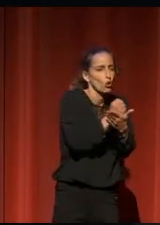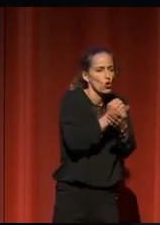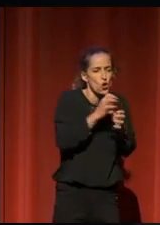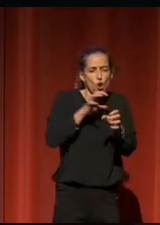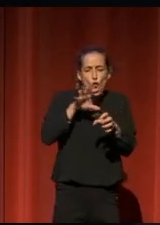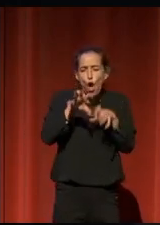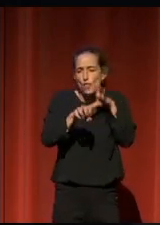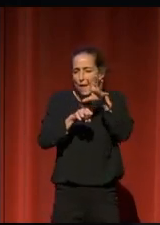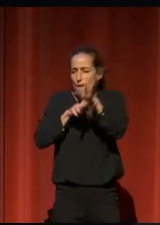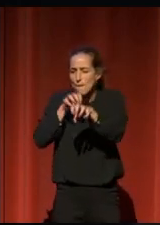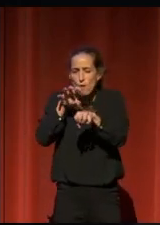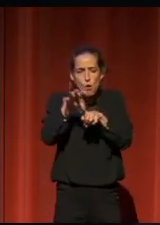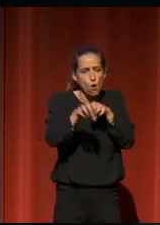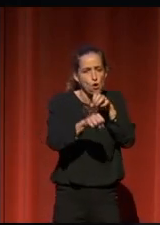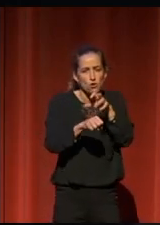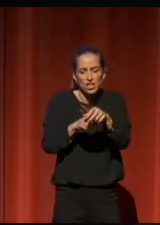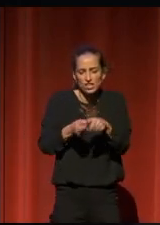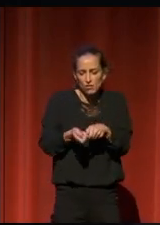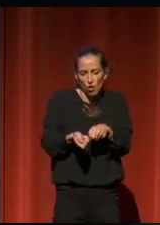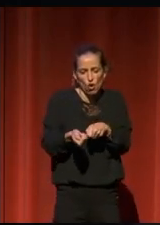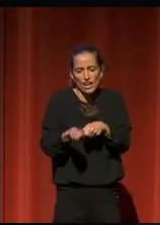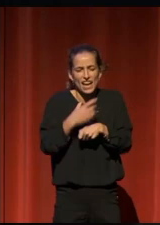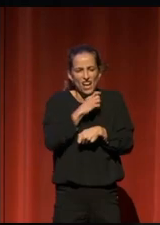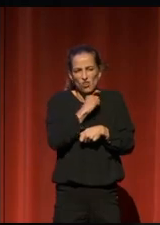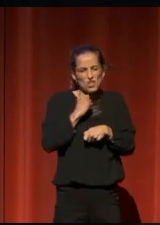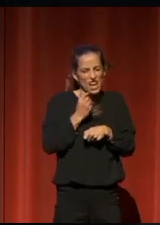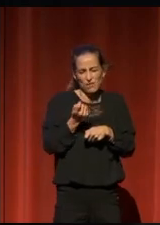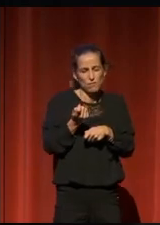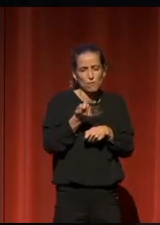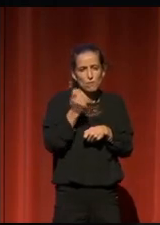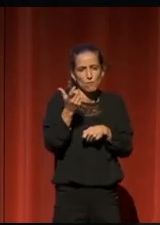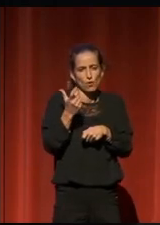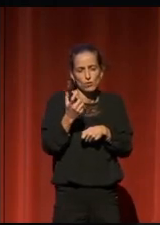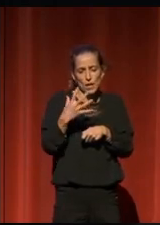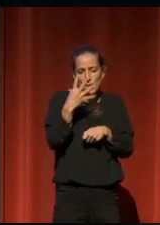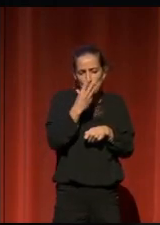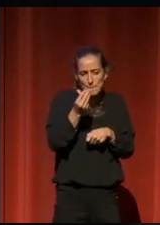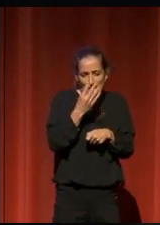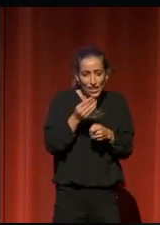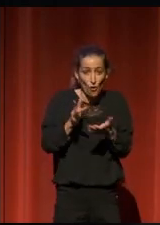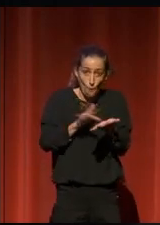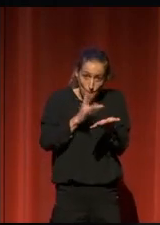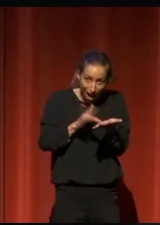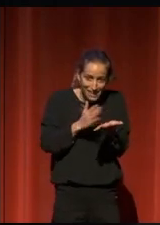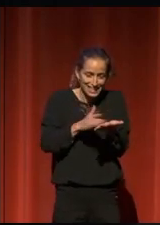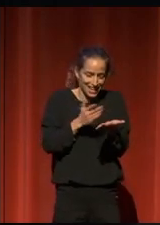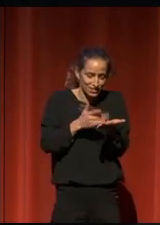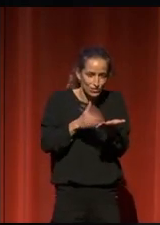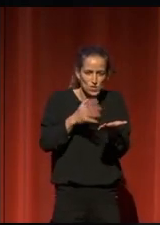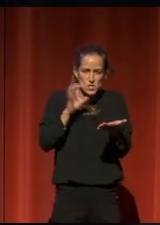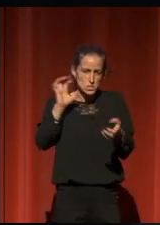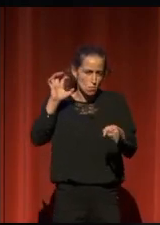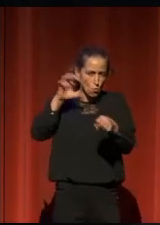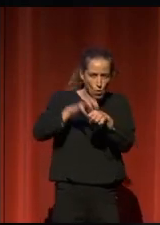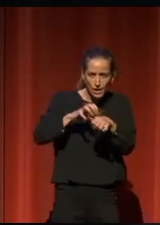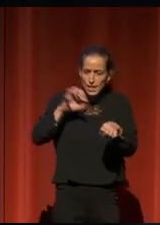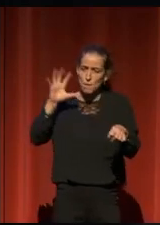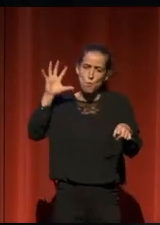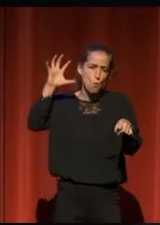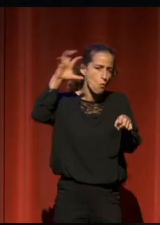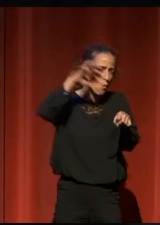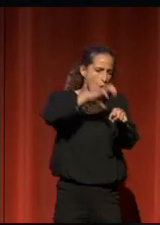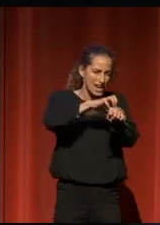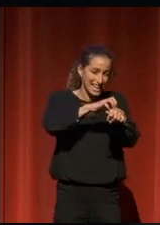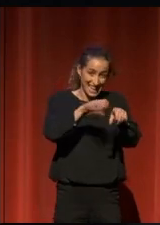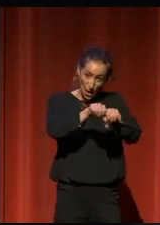todo, poca correa, poco collar. Perro Bachmann, perro Stevens, Heaney, muerden el